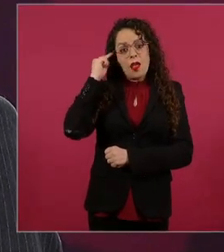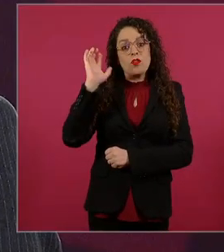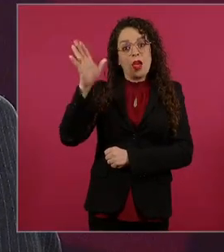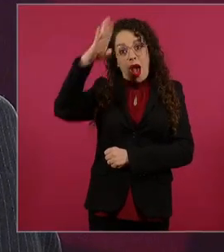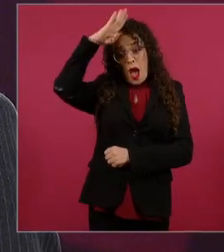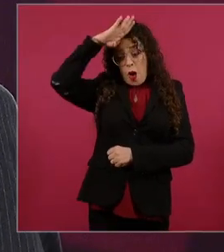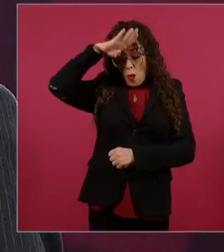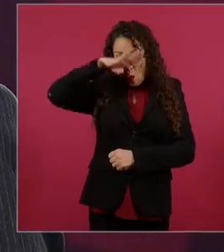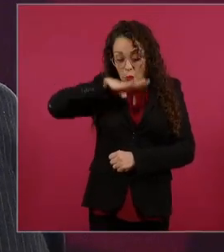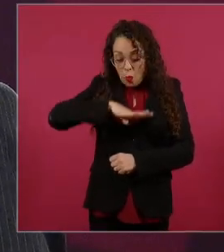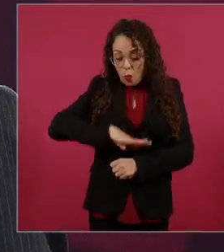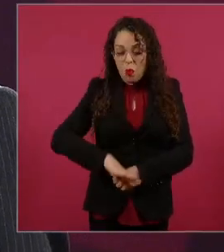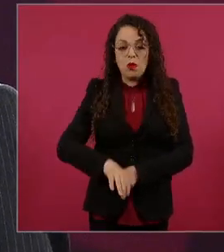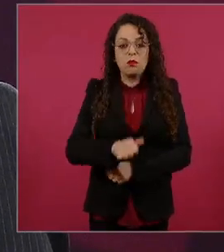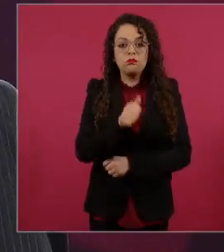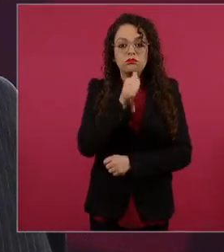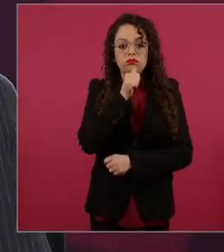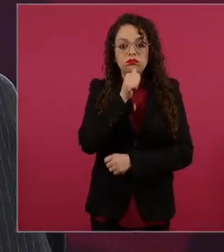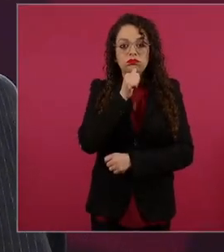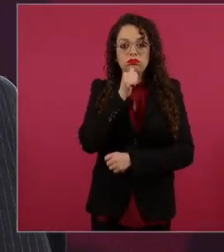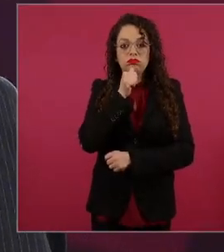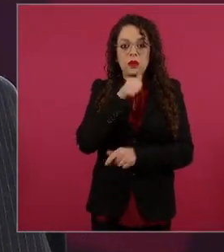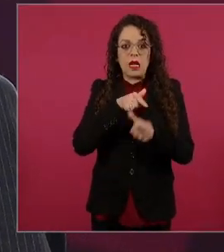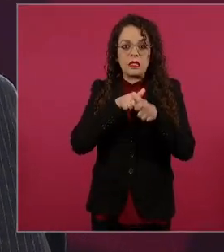y eso los obnubila